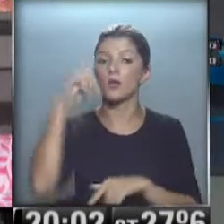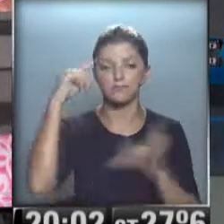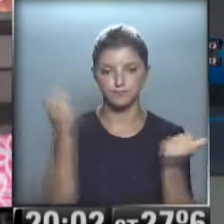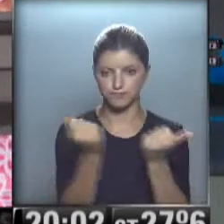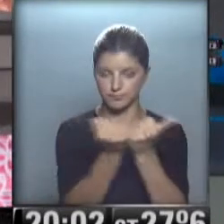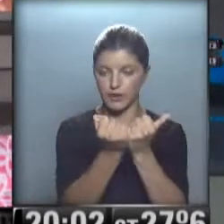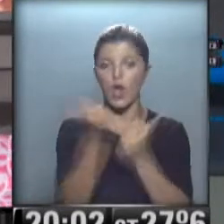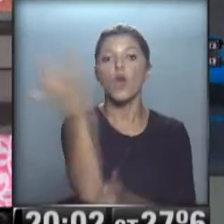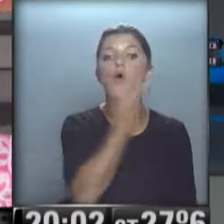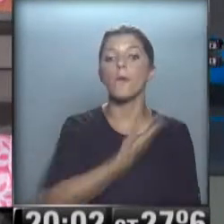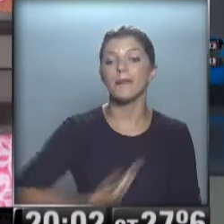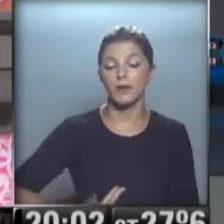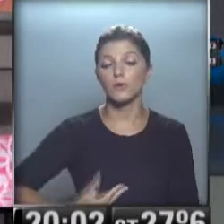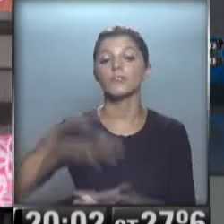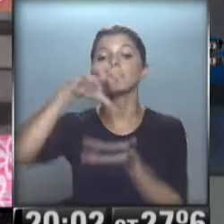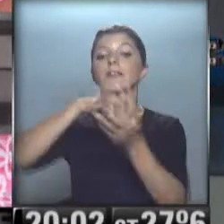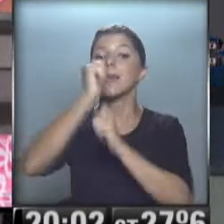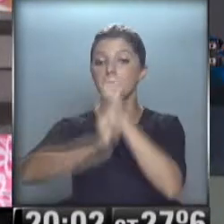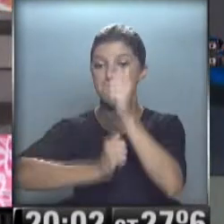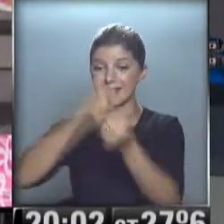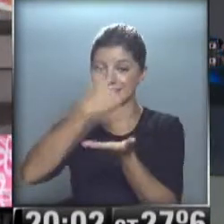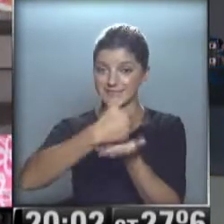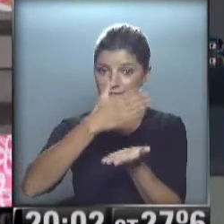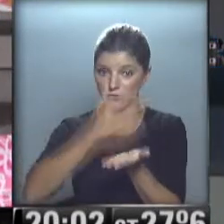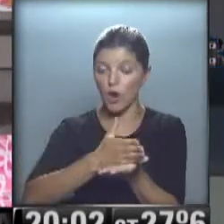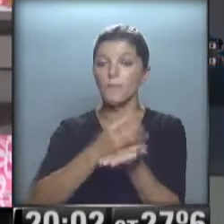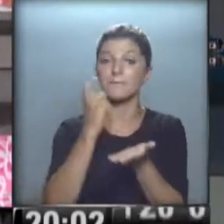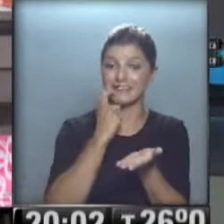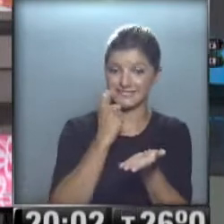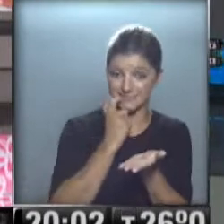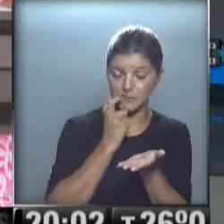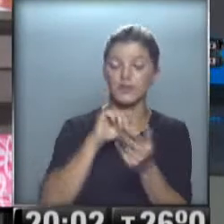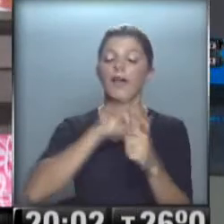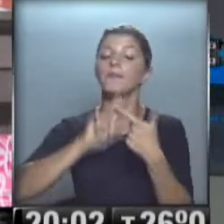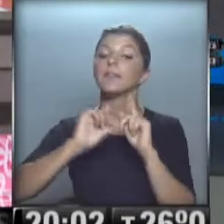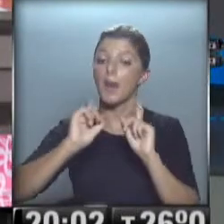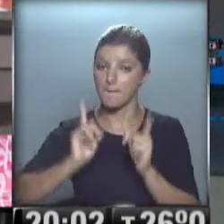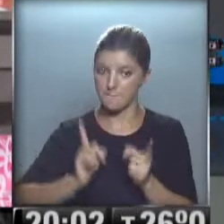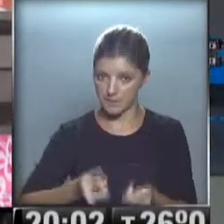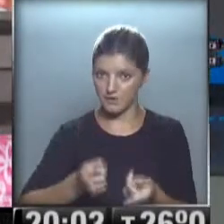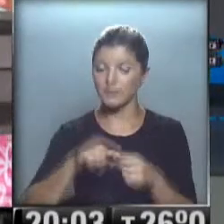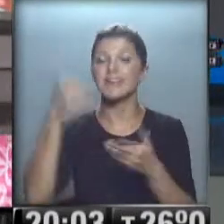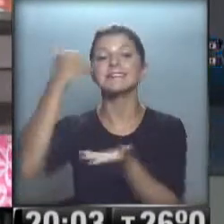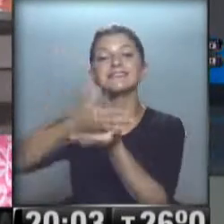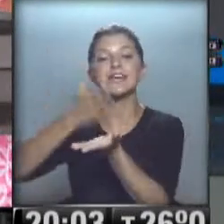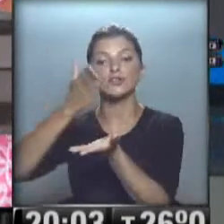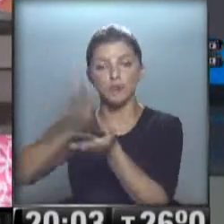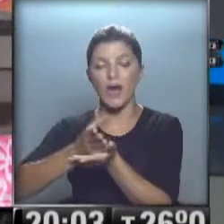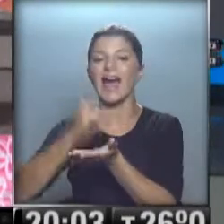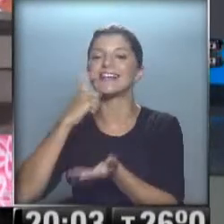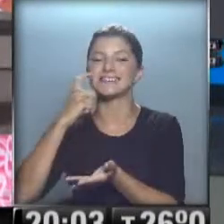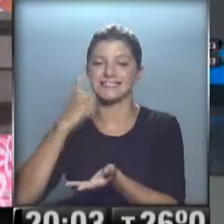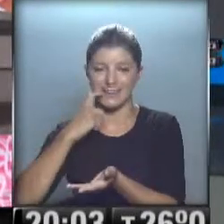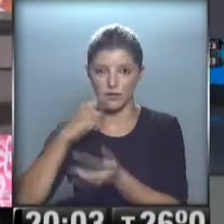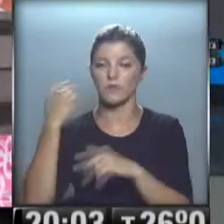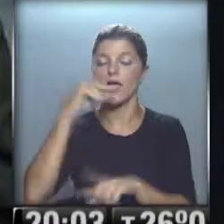el gobierno y empresas del sector de la metalurgia, también exactamente del sector del acero. Primeros